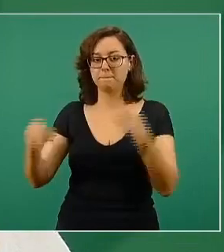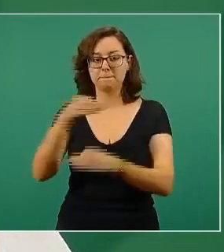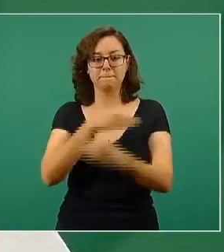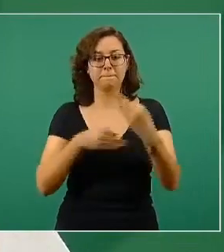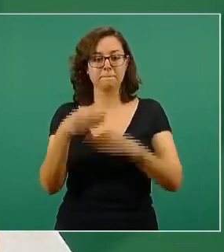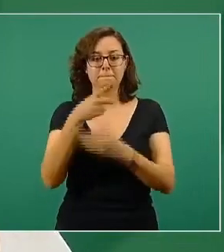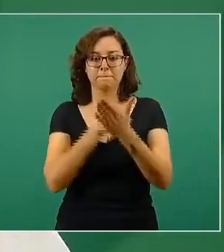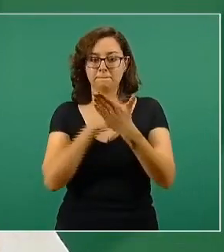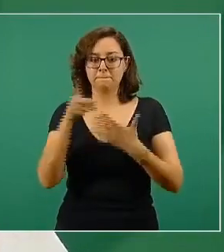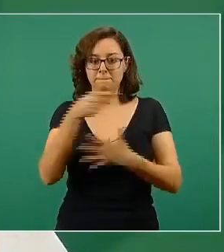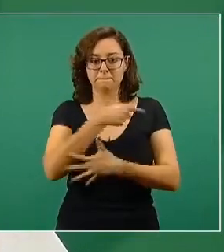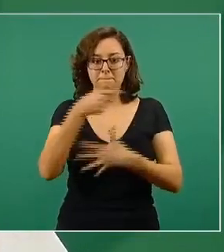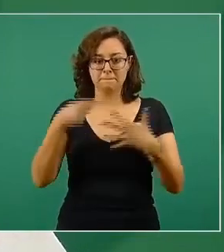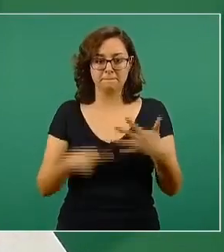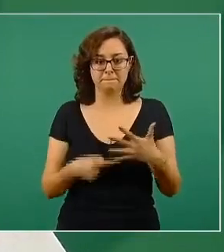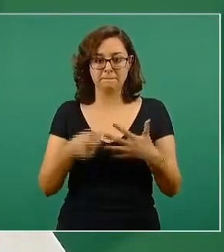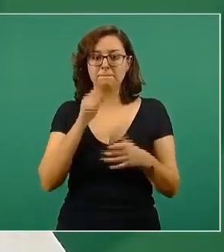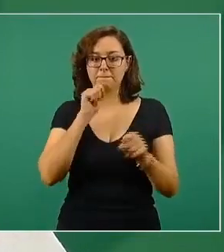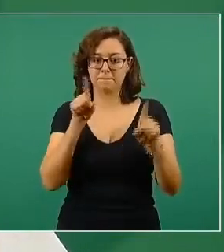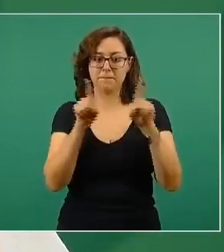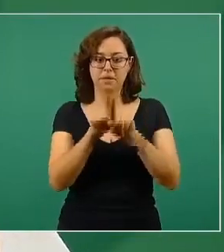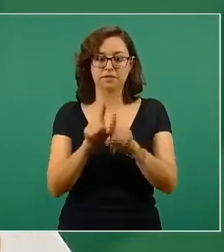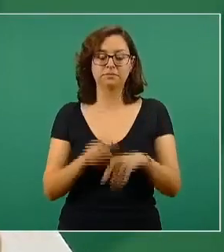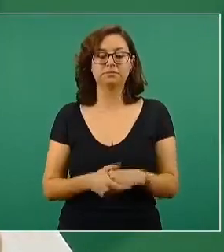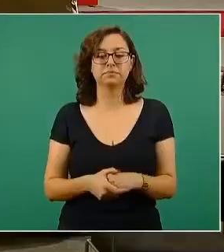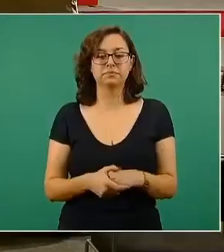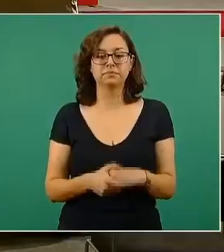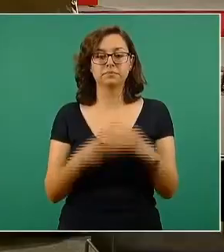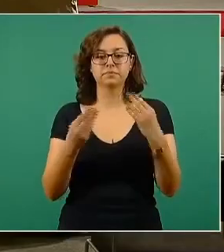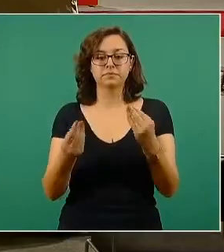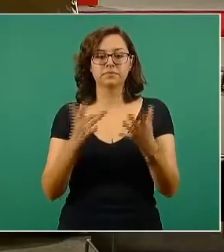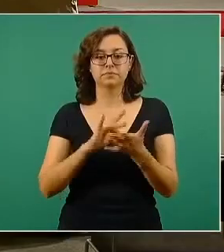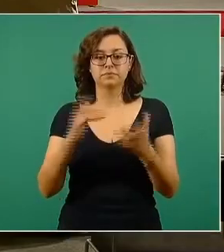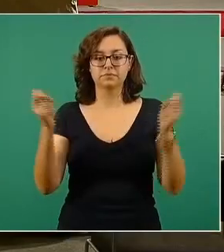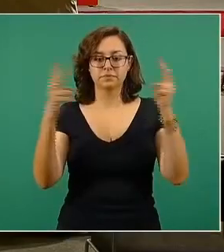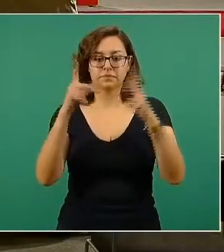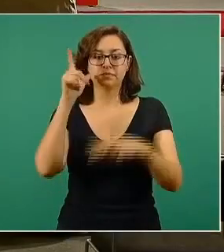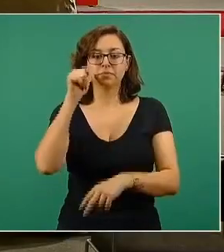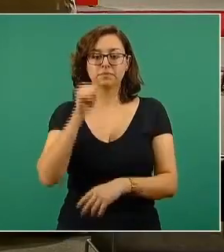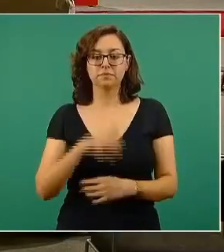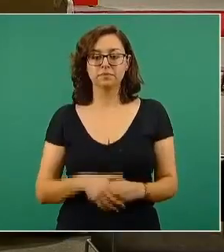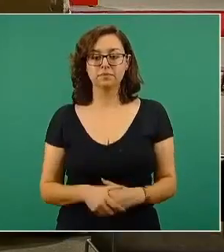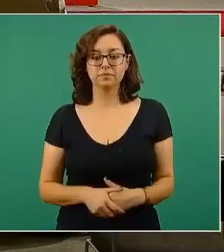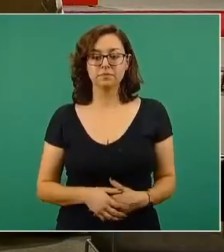de todos los derechos, incluyendo este derecho. Muchas gracias, nos vemos mañana.